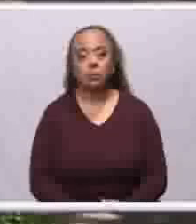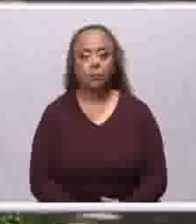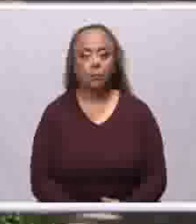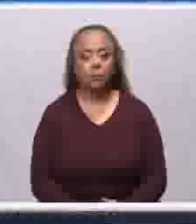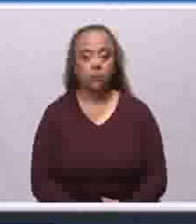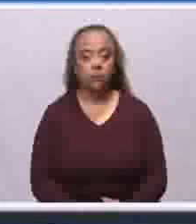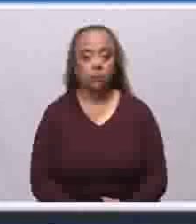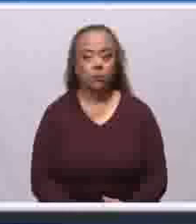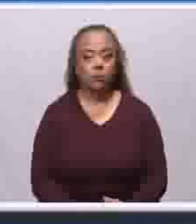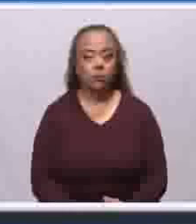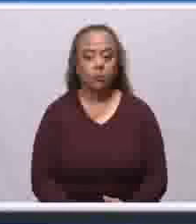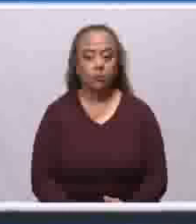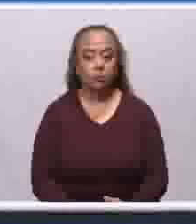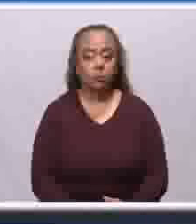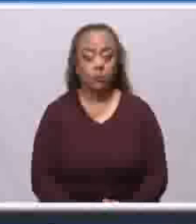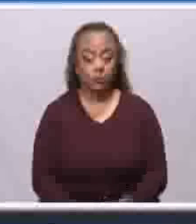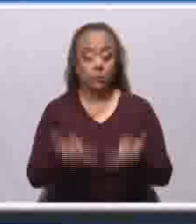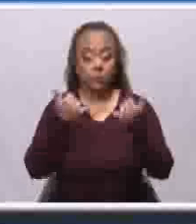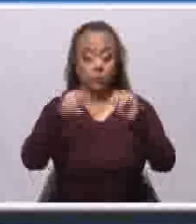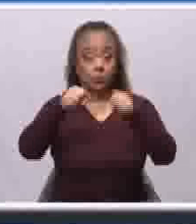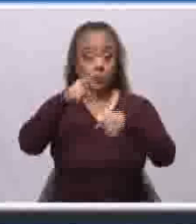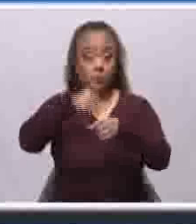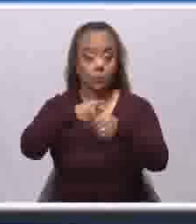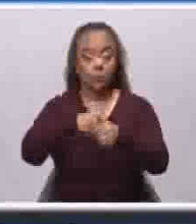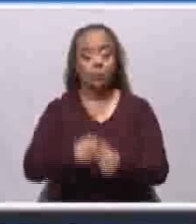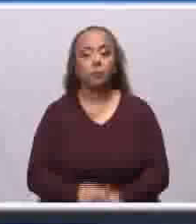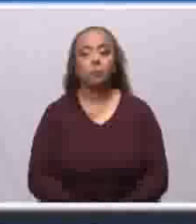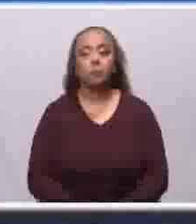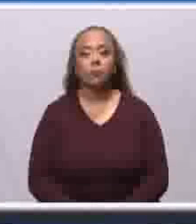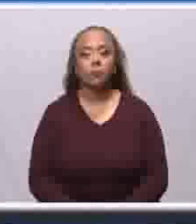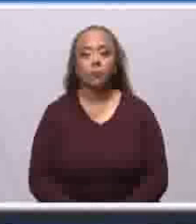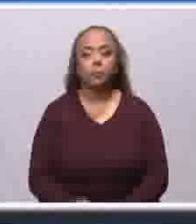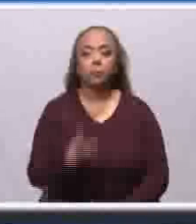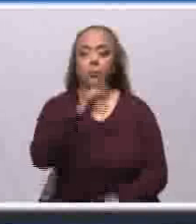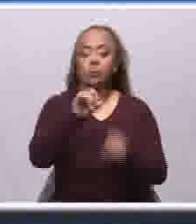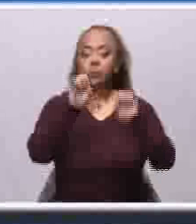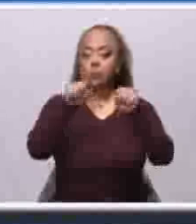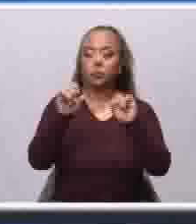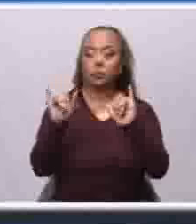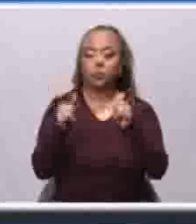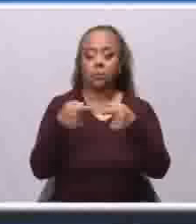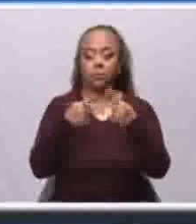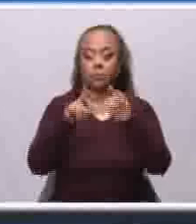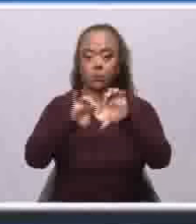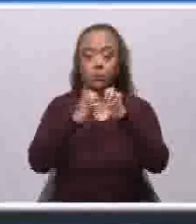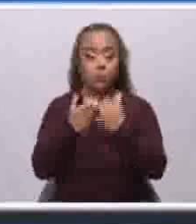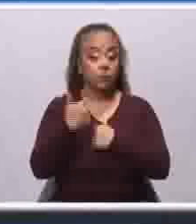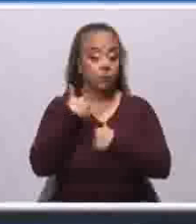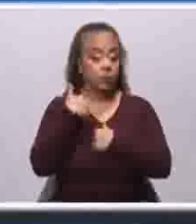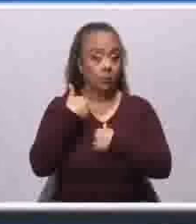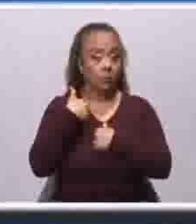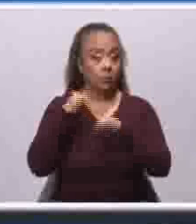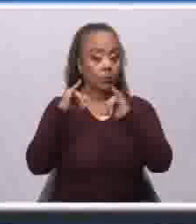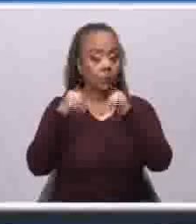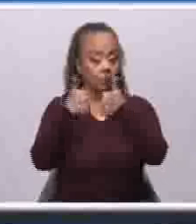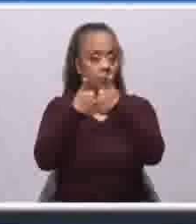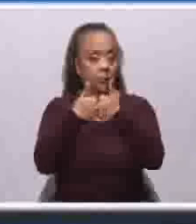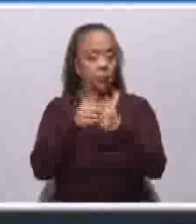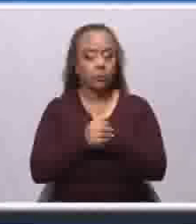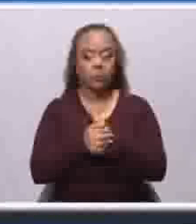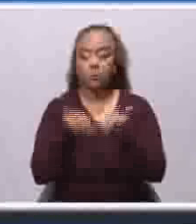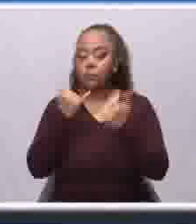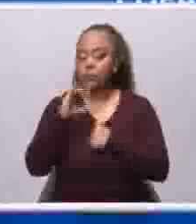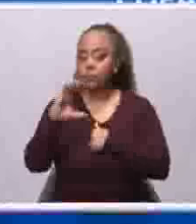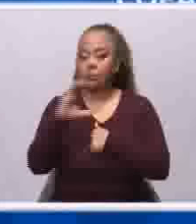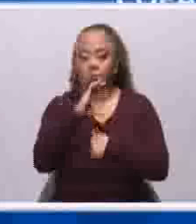jugadores ya el hecho de participar y de poder jugar contra los equipos que teníamos que jugar ya era una